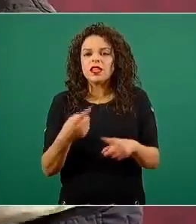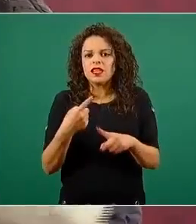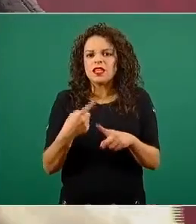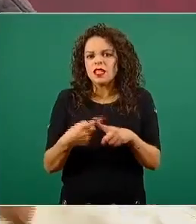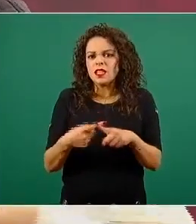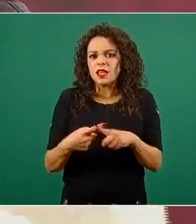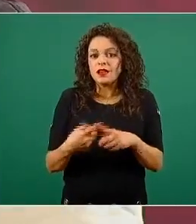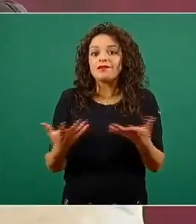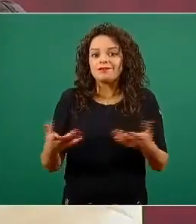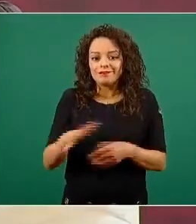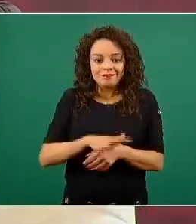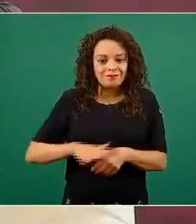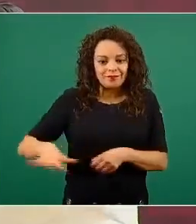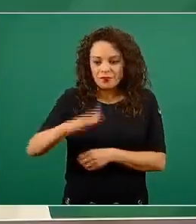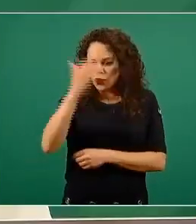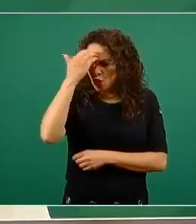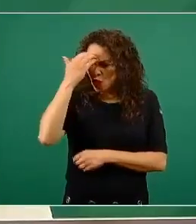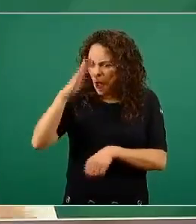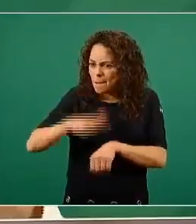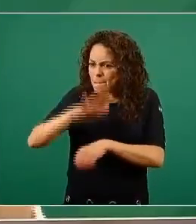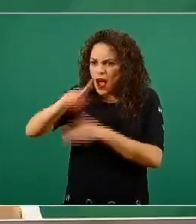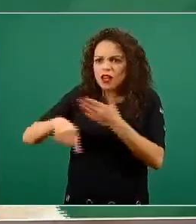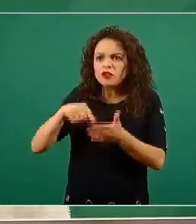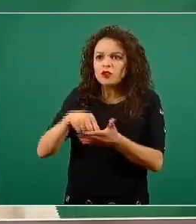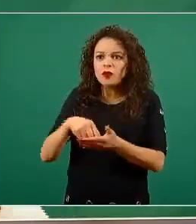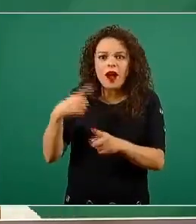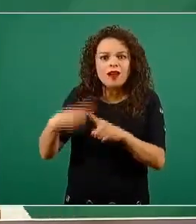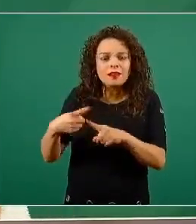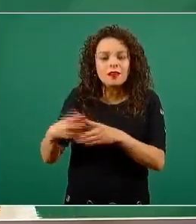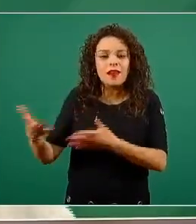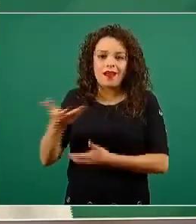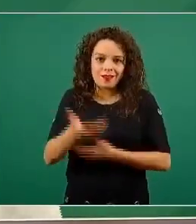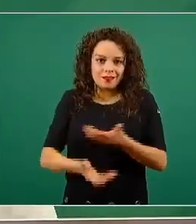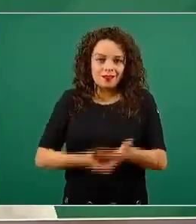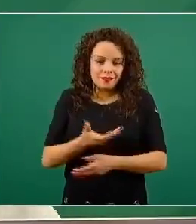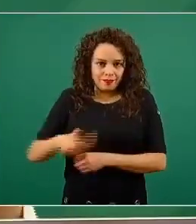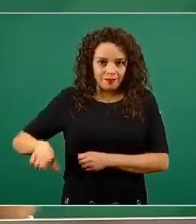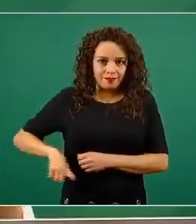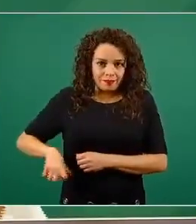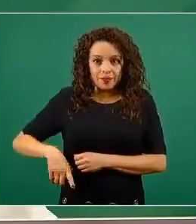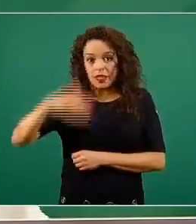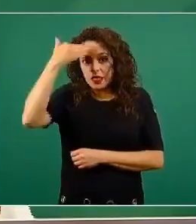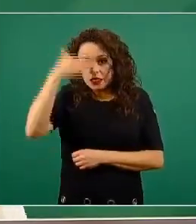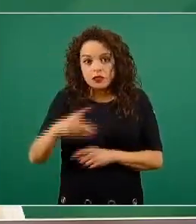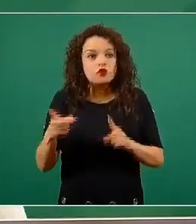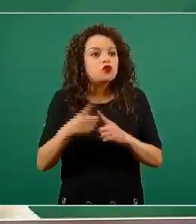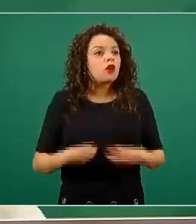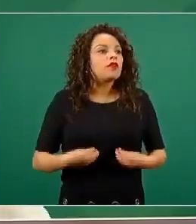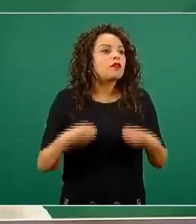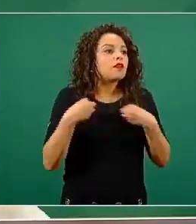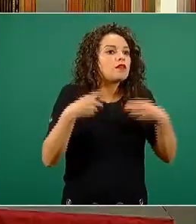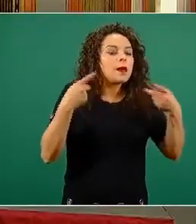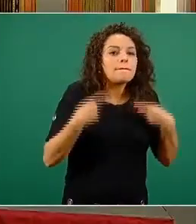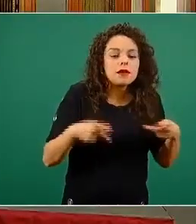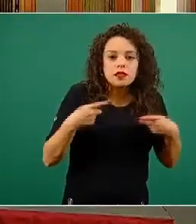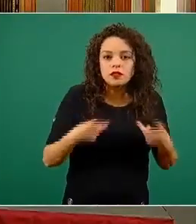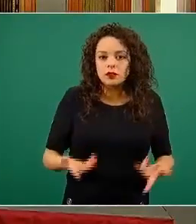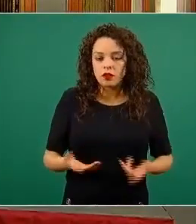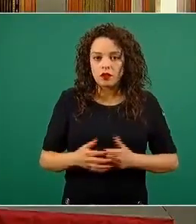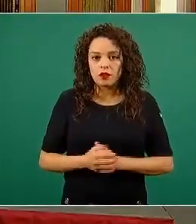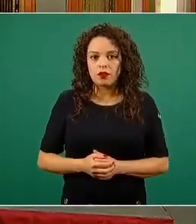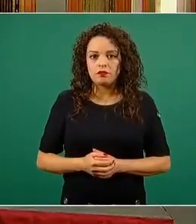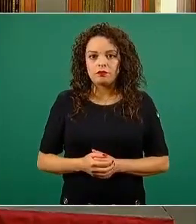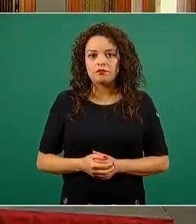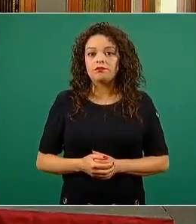más conocen ese territorio, que se tiene en donde vive las personas, básicamente casi casa